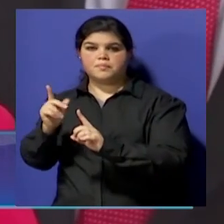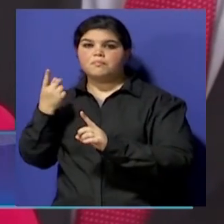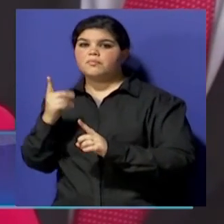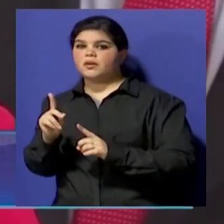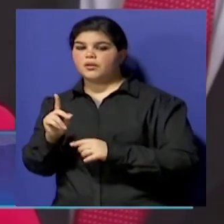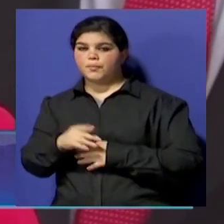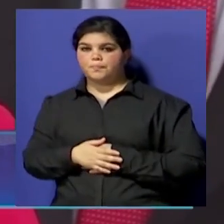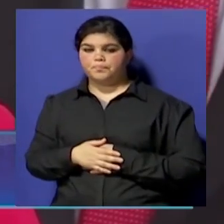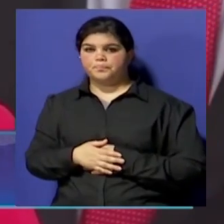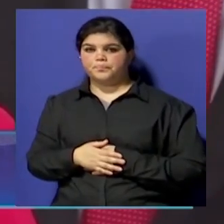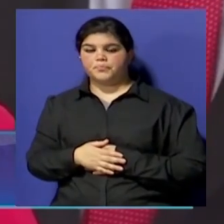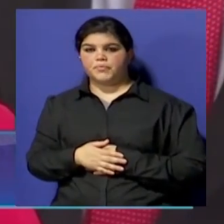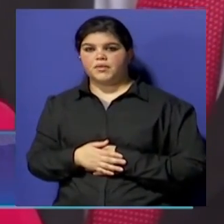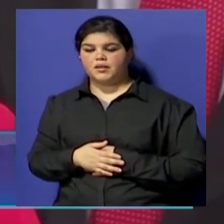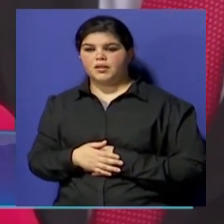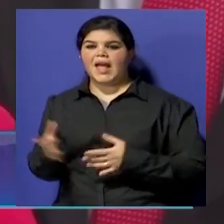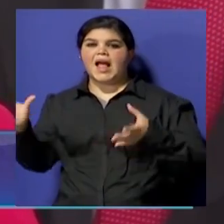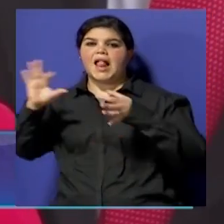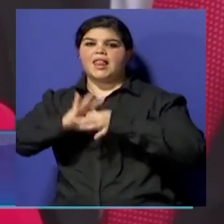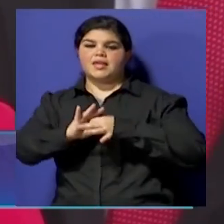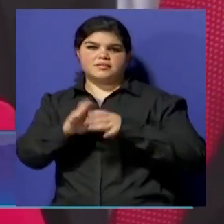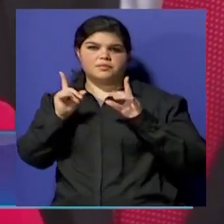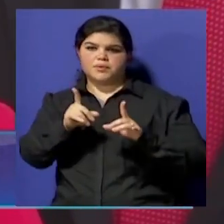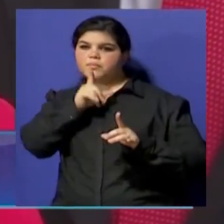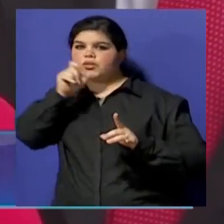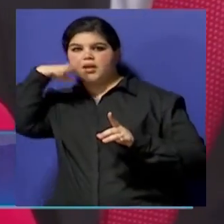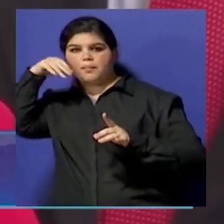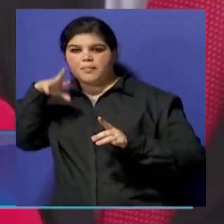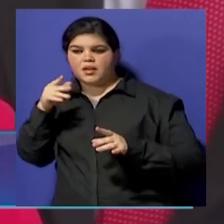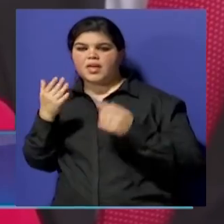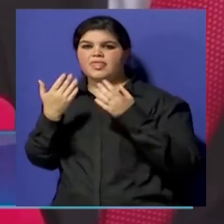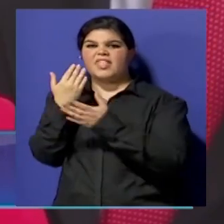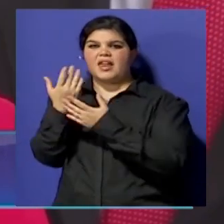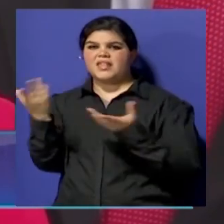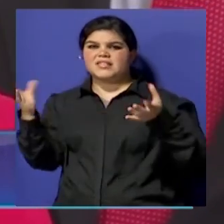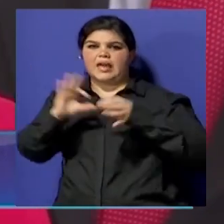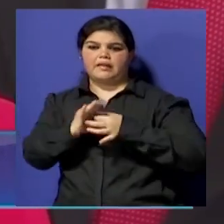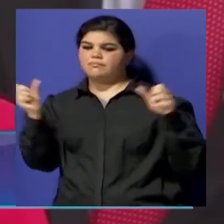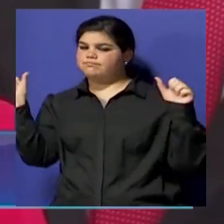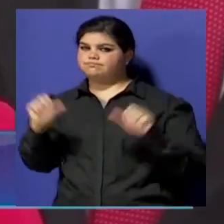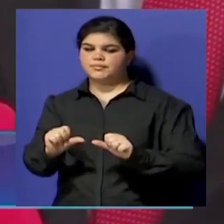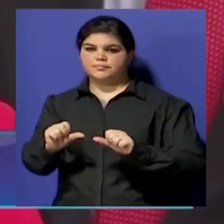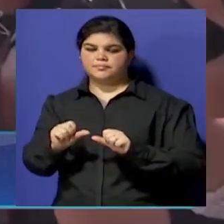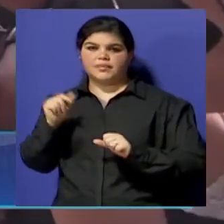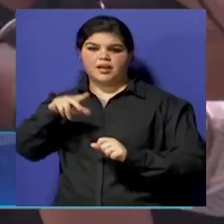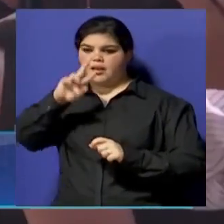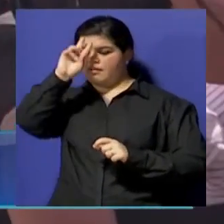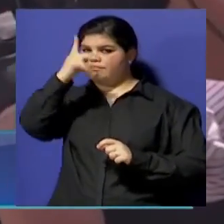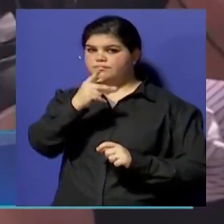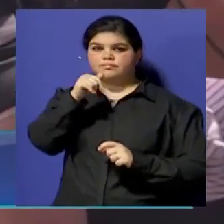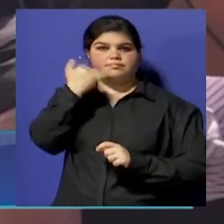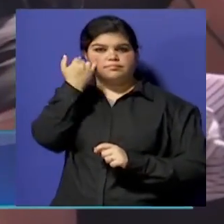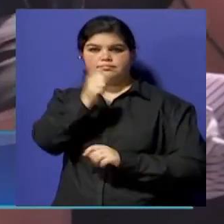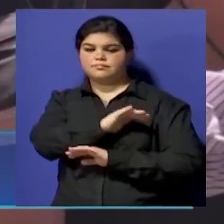alianza con el partido de Temer, con la centro derecha, fracasó y cambió del centro izquierda para cambiaron